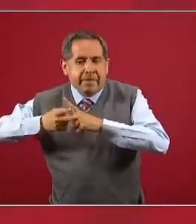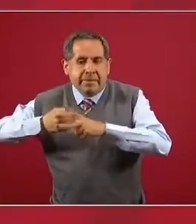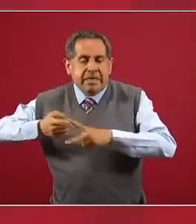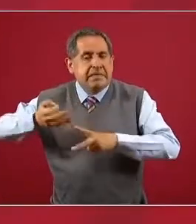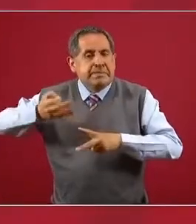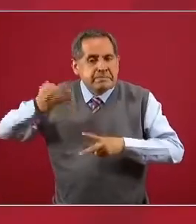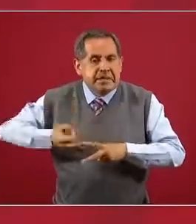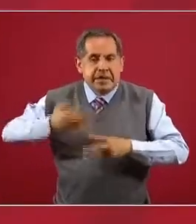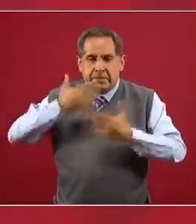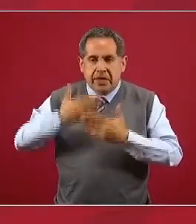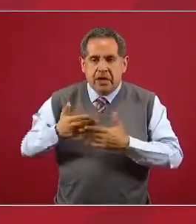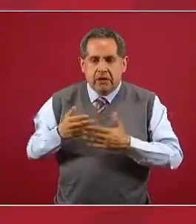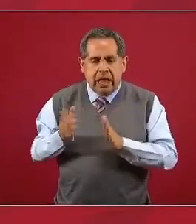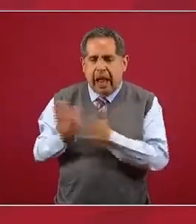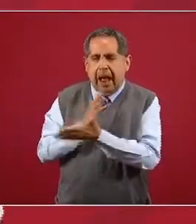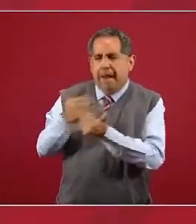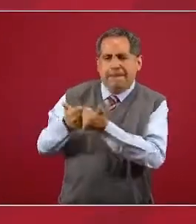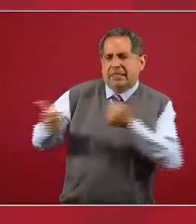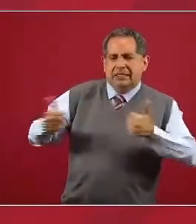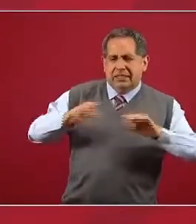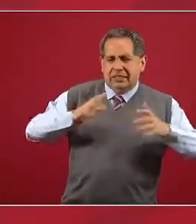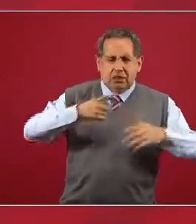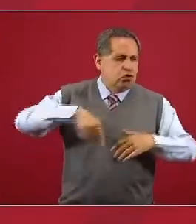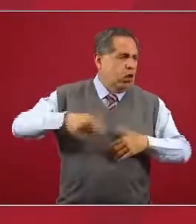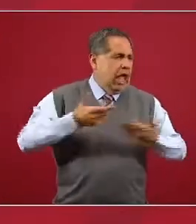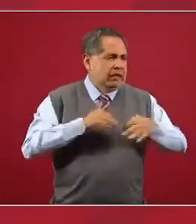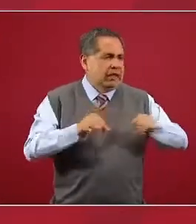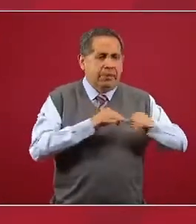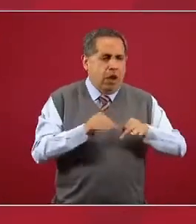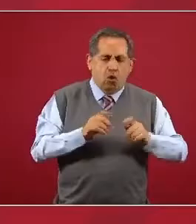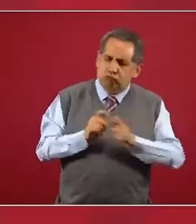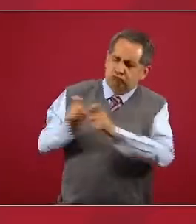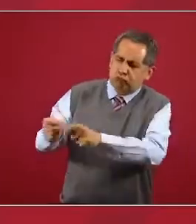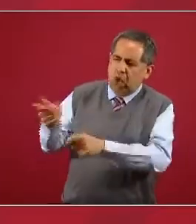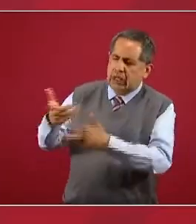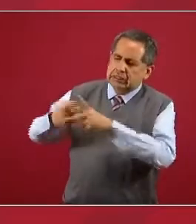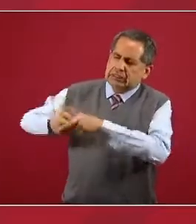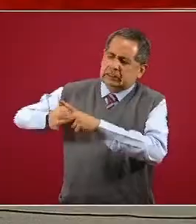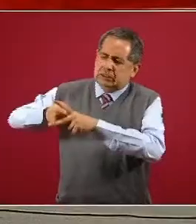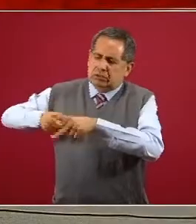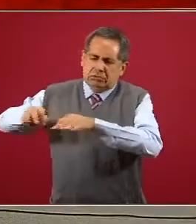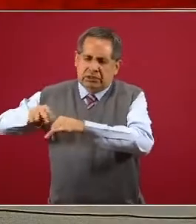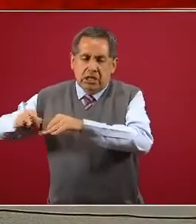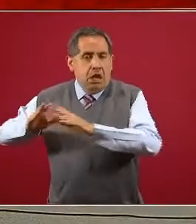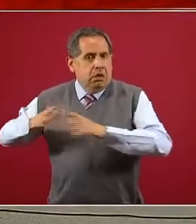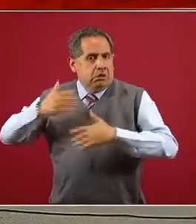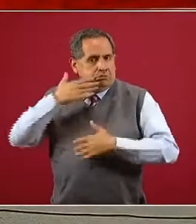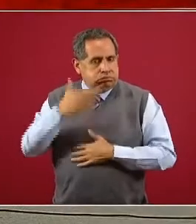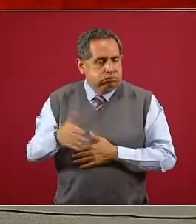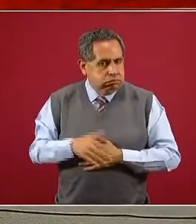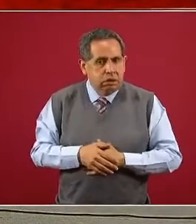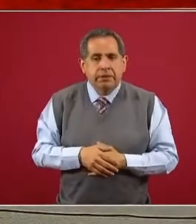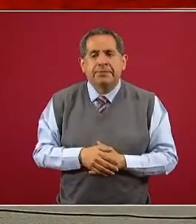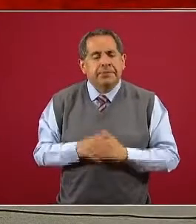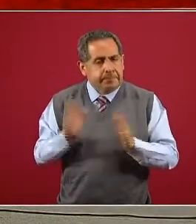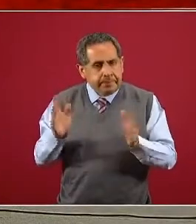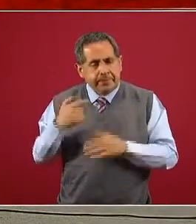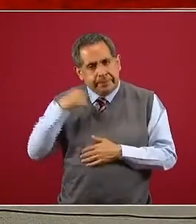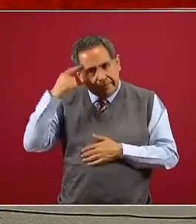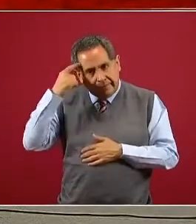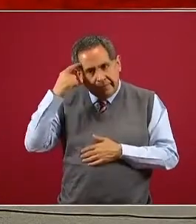cierto punto separado o independiente de lo que hacemos nosotros como funcionarios de salud.